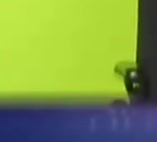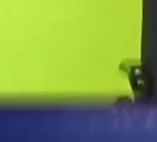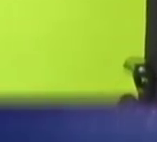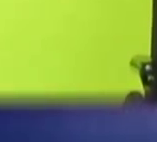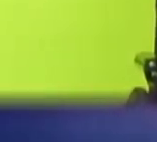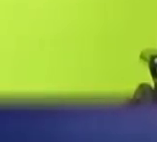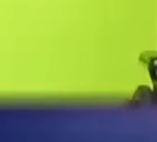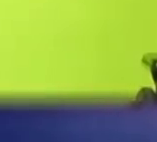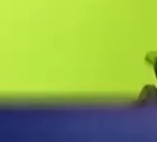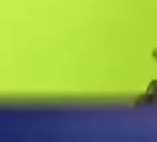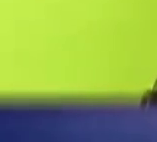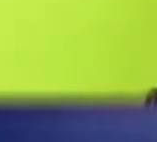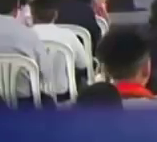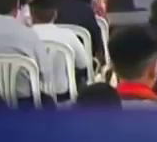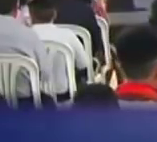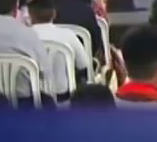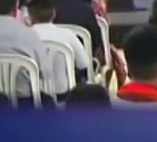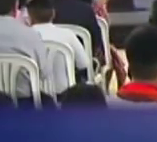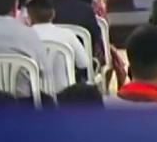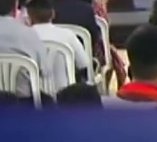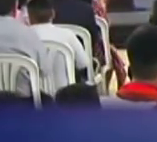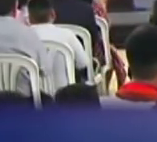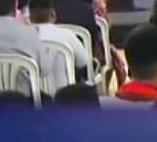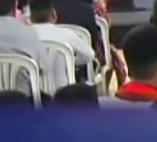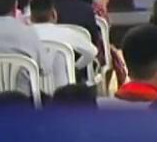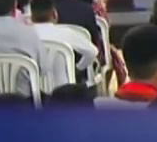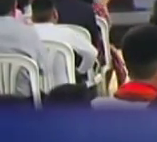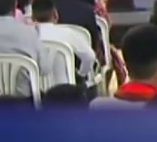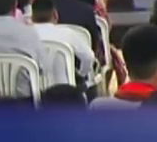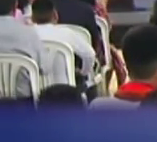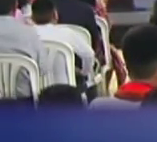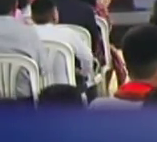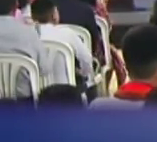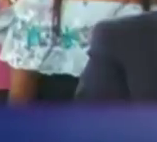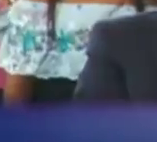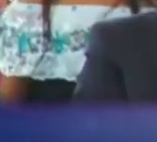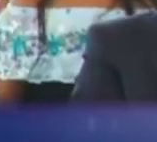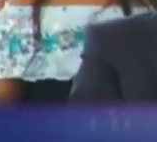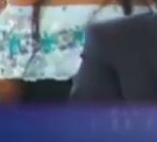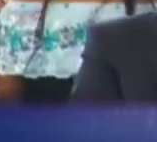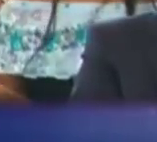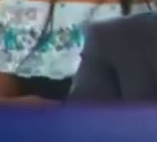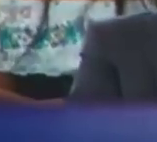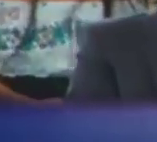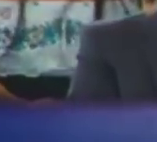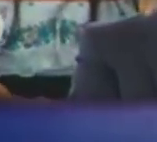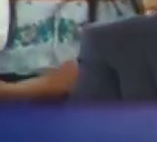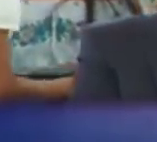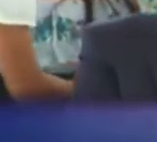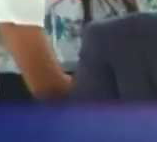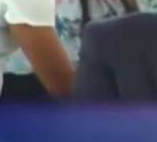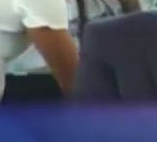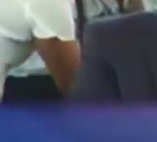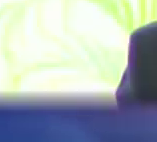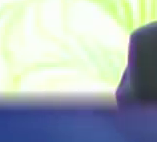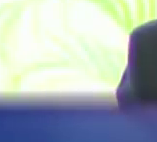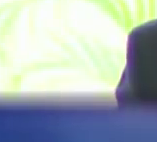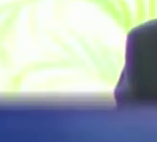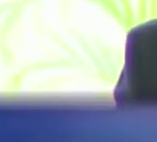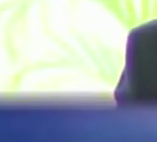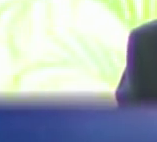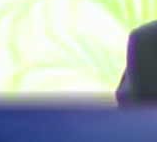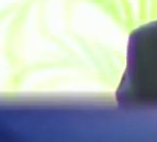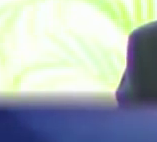expresidente Lenín Moreno anunció que el gobierno entregará uniformes y alimentación solamente a quien más lo necesite.